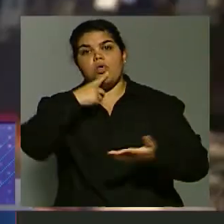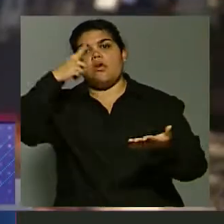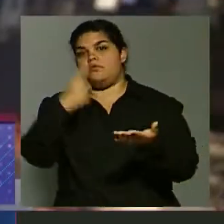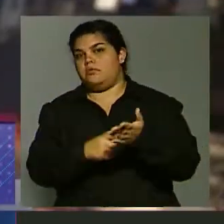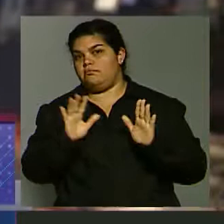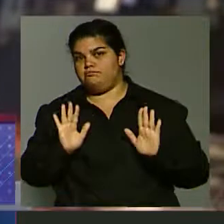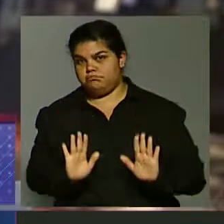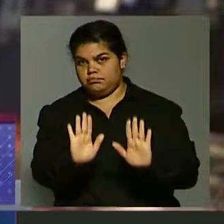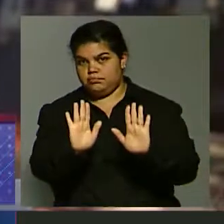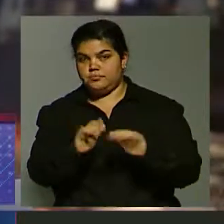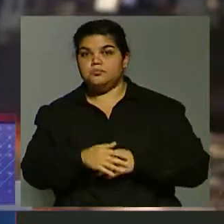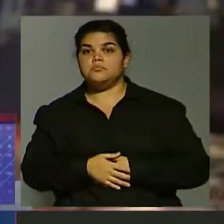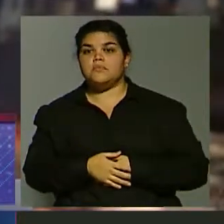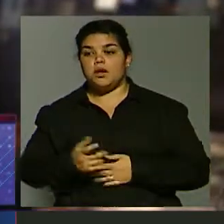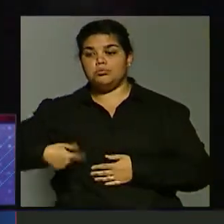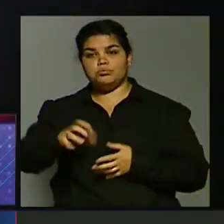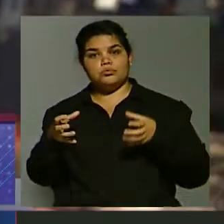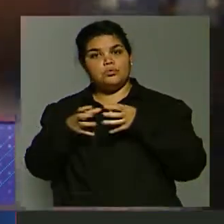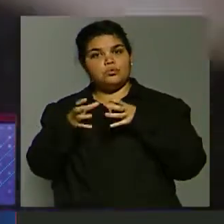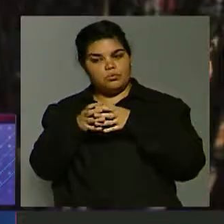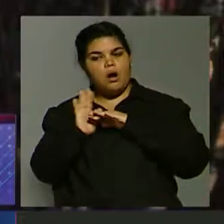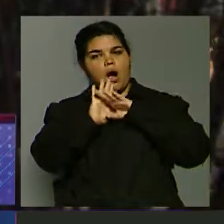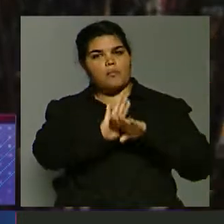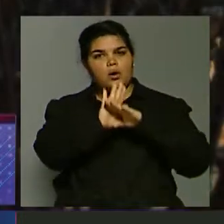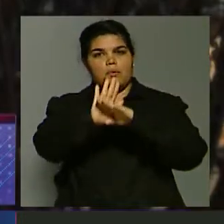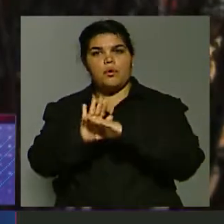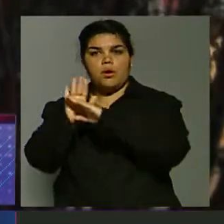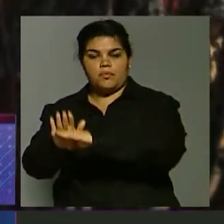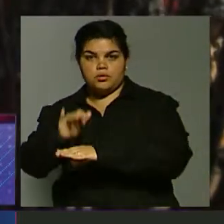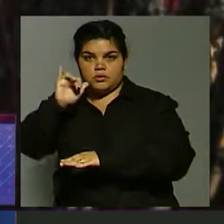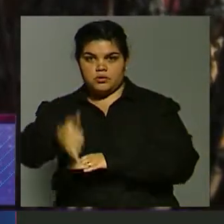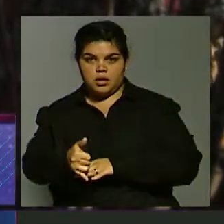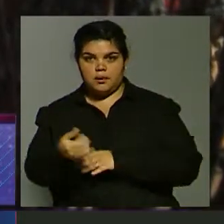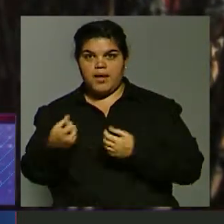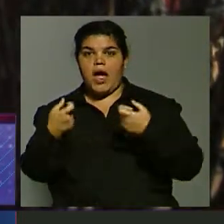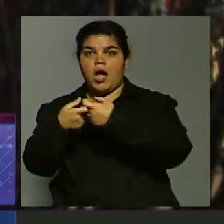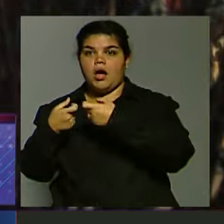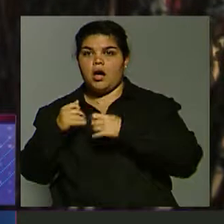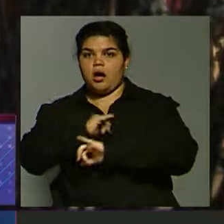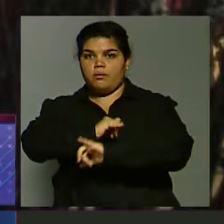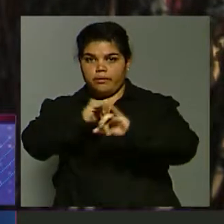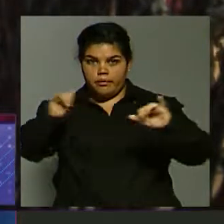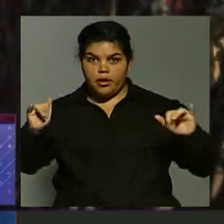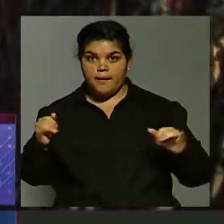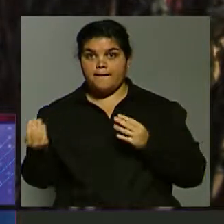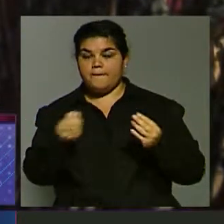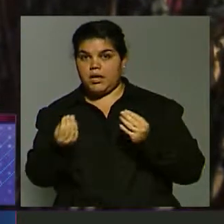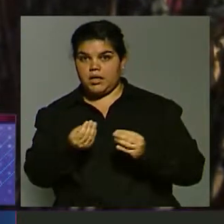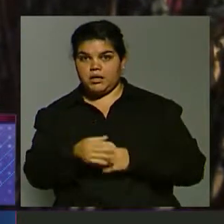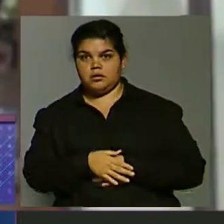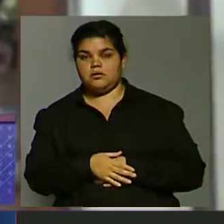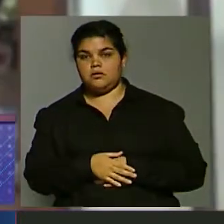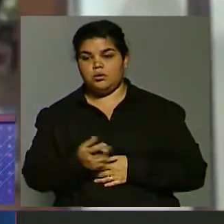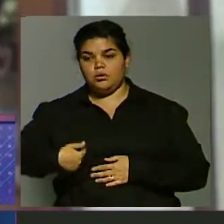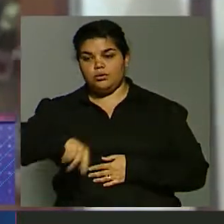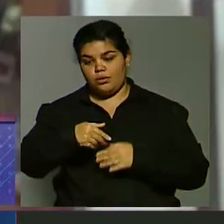decisión. Lo que sí, la Cámara los va a acompañar con acciones de marketing asociativa y vamos a tratar de juntar en este